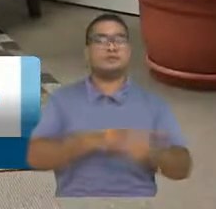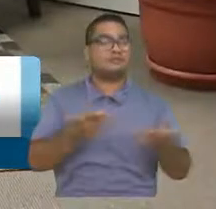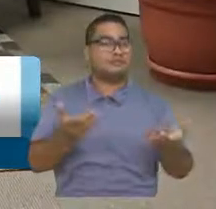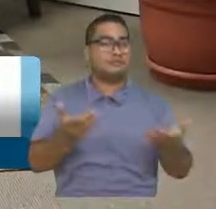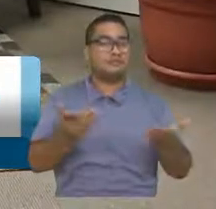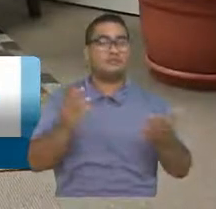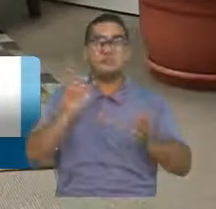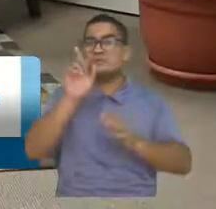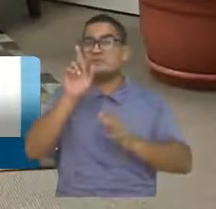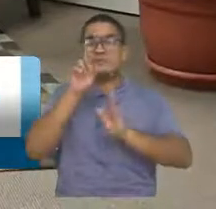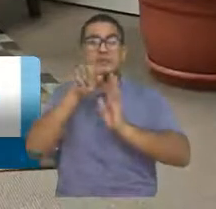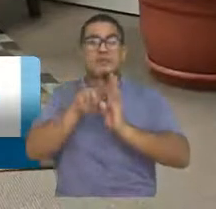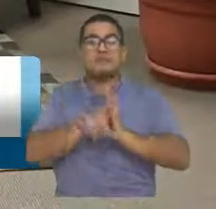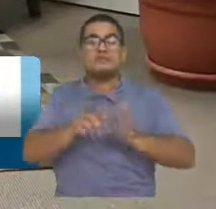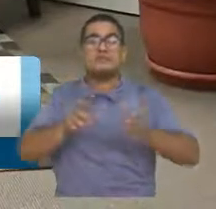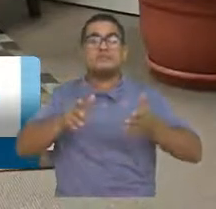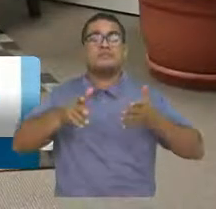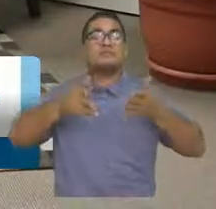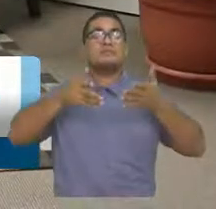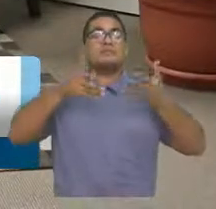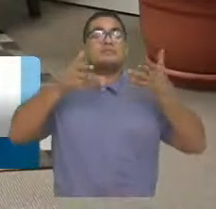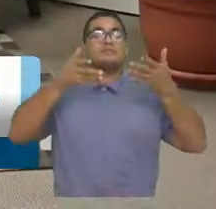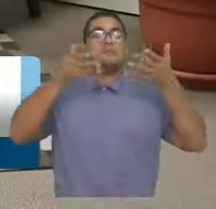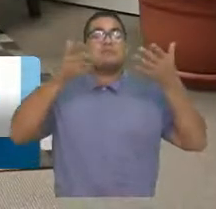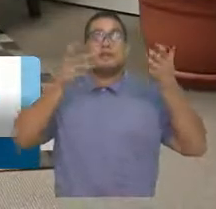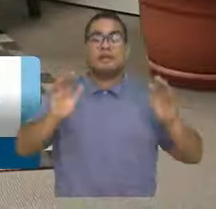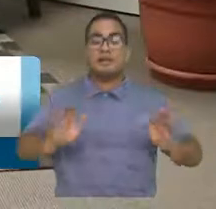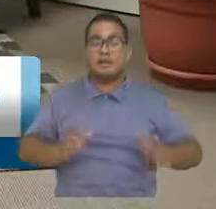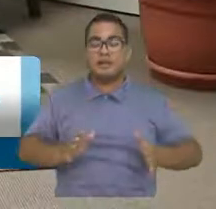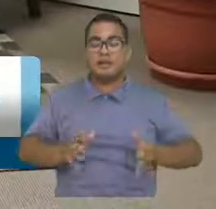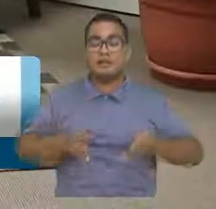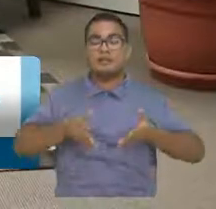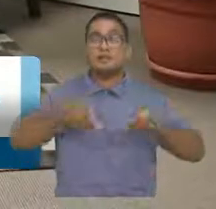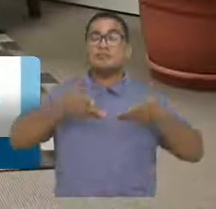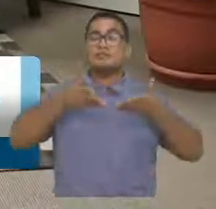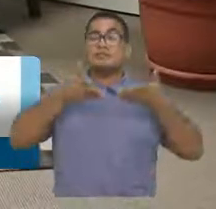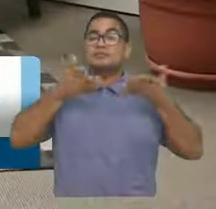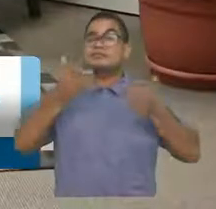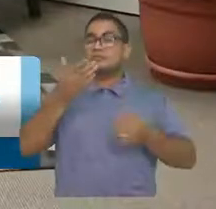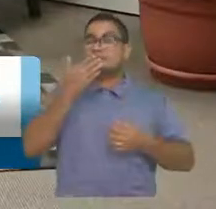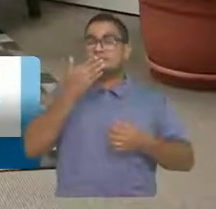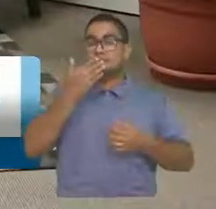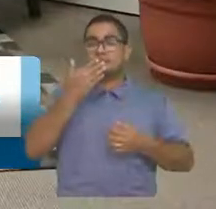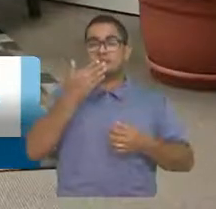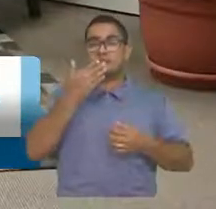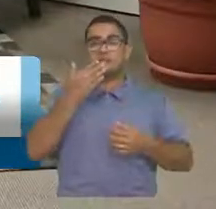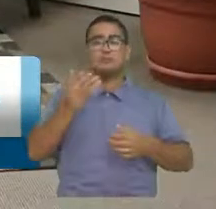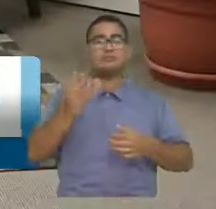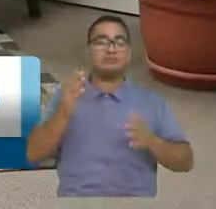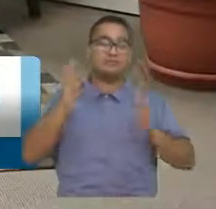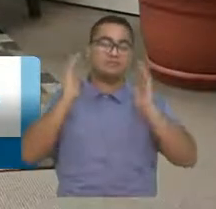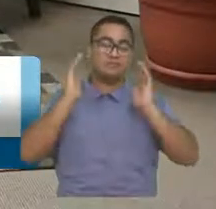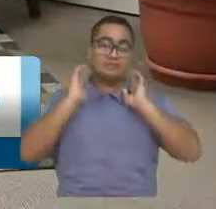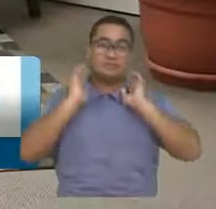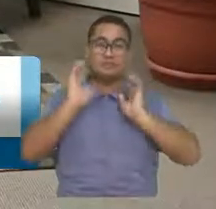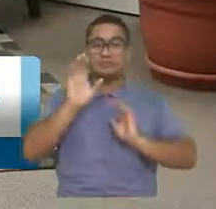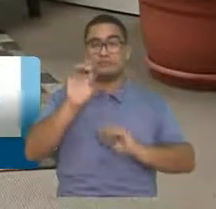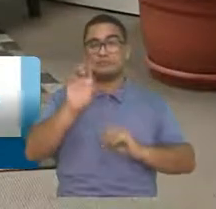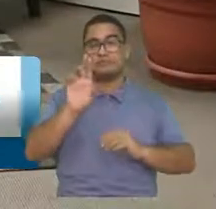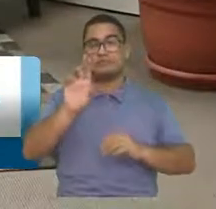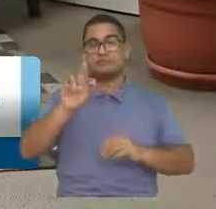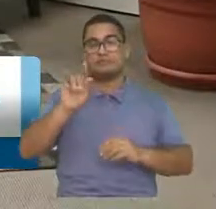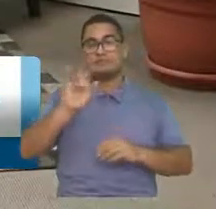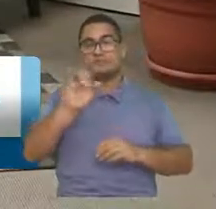un minuto solo, le digo a la gente. ¿Y cuál es el beneficio del ejercicio de respiración? Baja los niveles de cortisol, baja